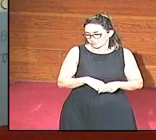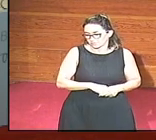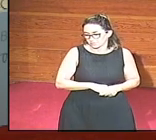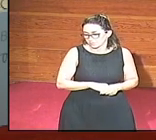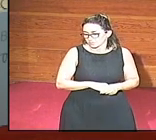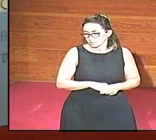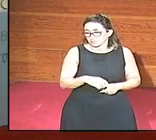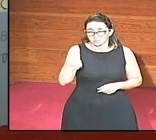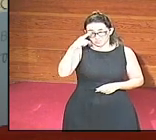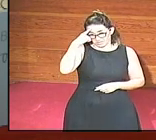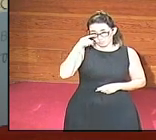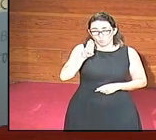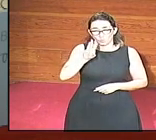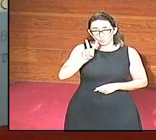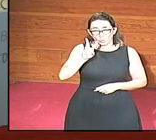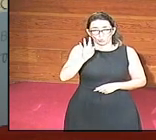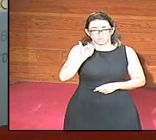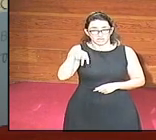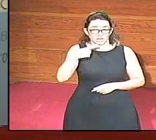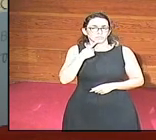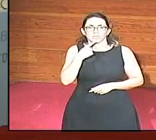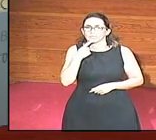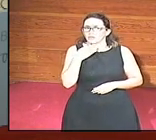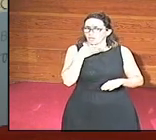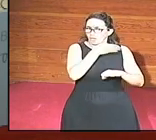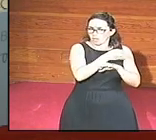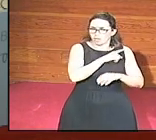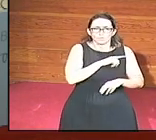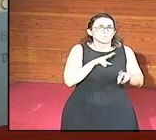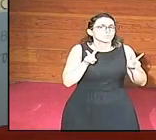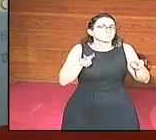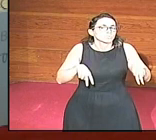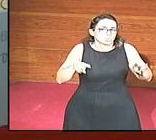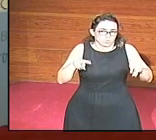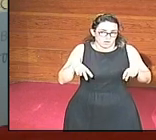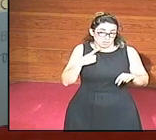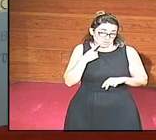Ya sabéis que Putin dijo que nunca estuvieron allí, no sé si llegaron del espacio exterior,